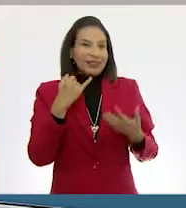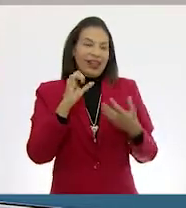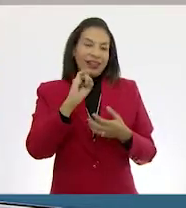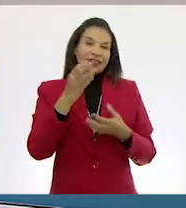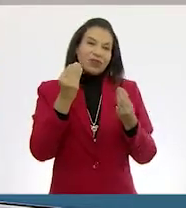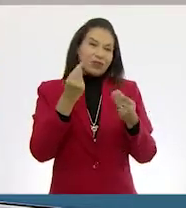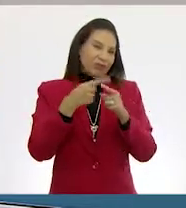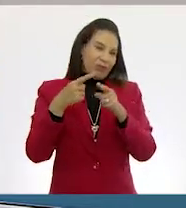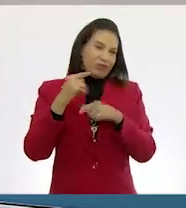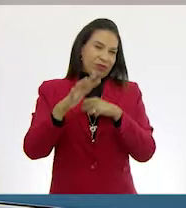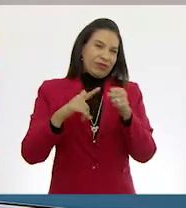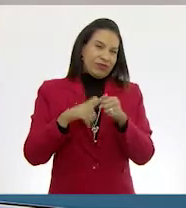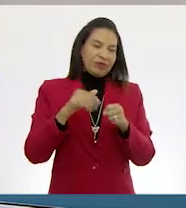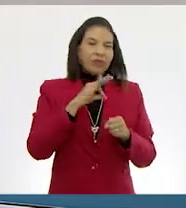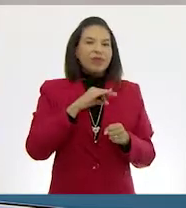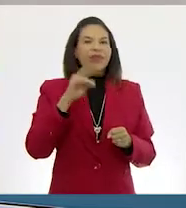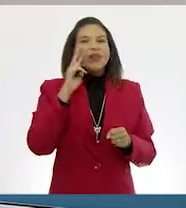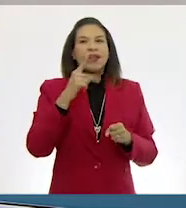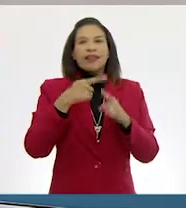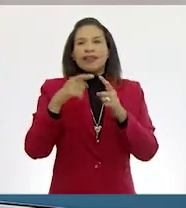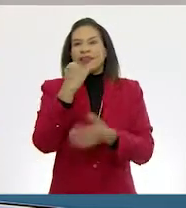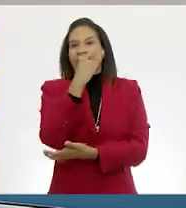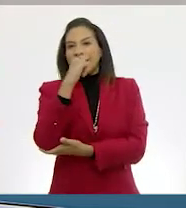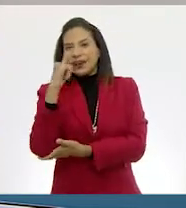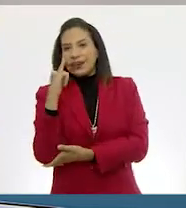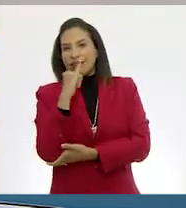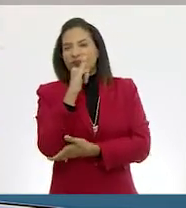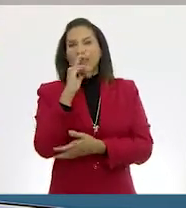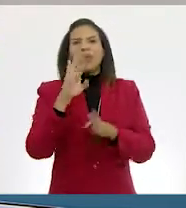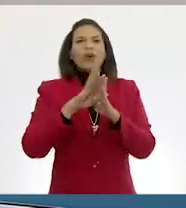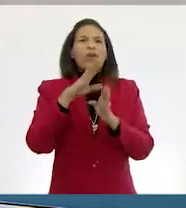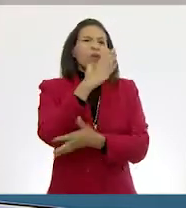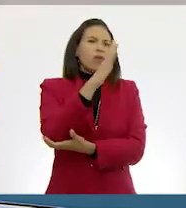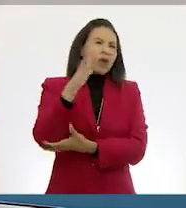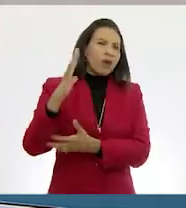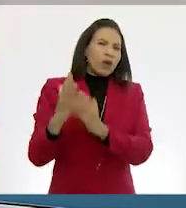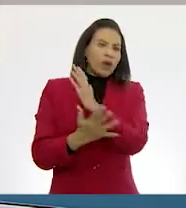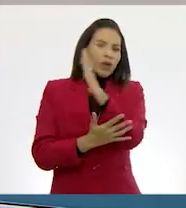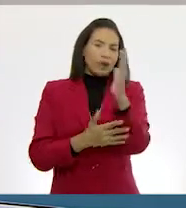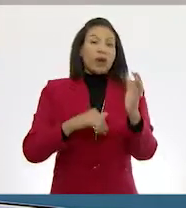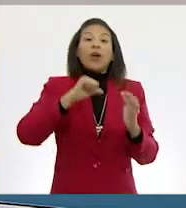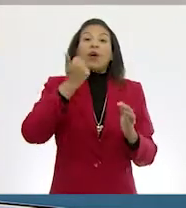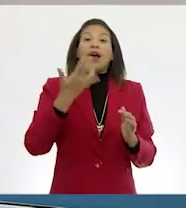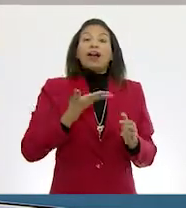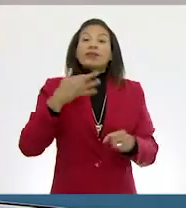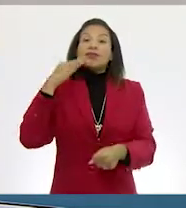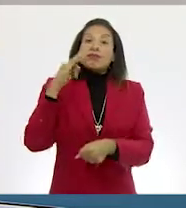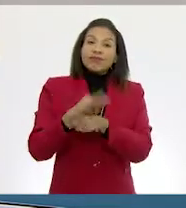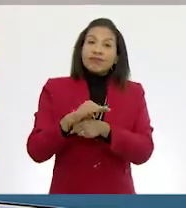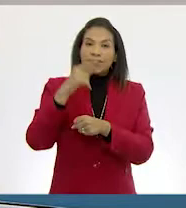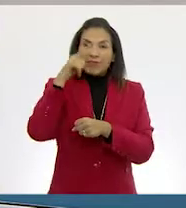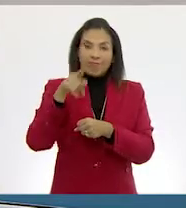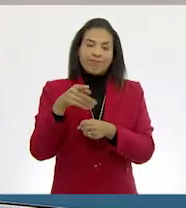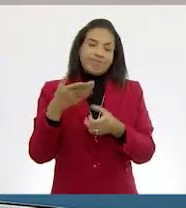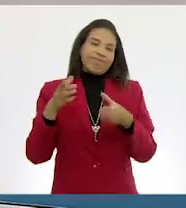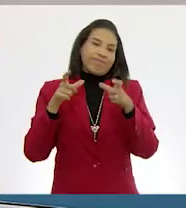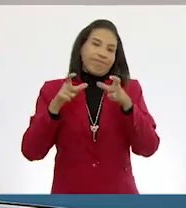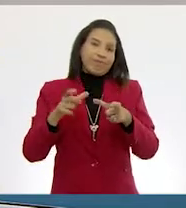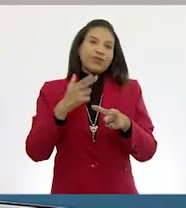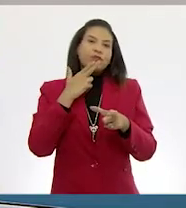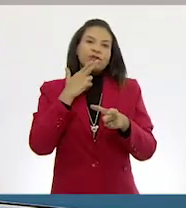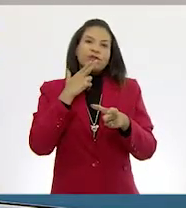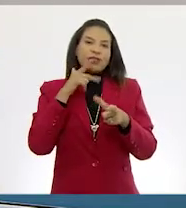de estas especies las podemos encontrar en jardines o bosques pero otras están protegidas para su protección y